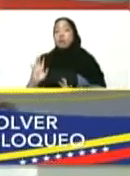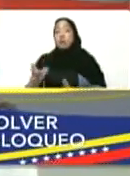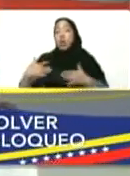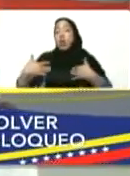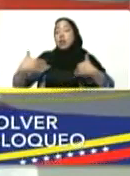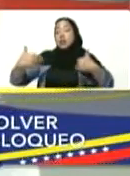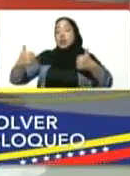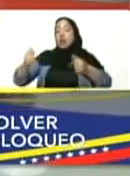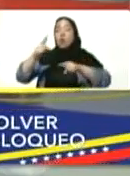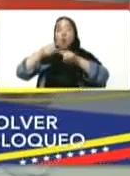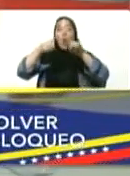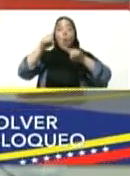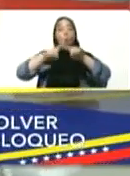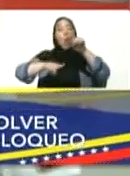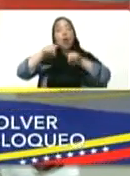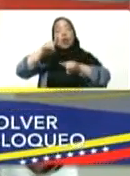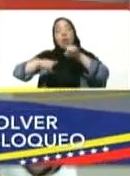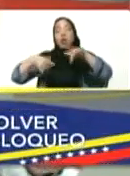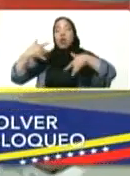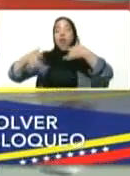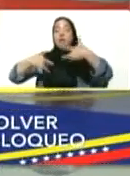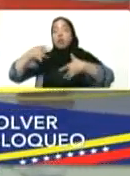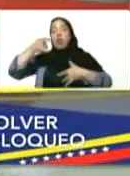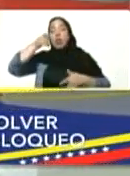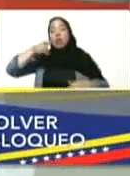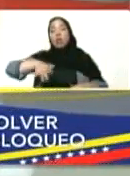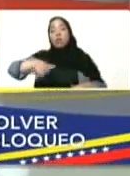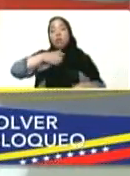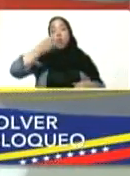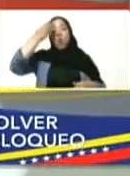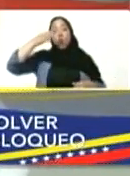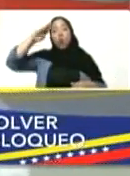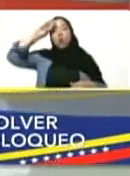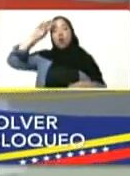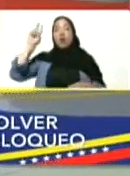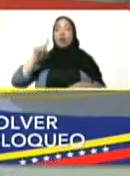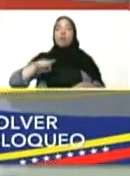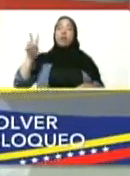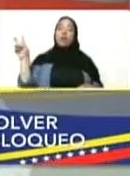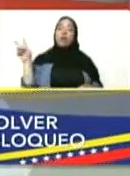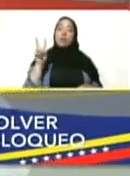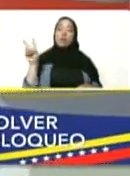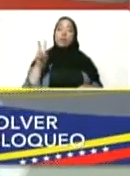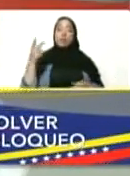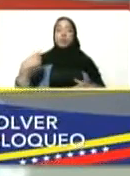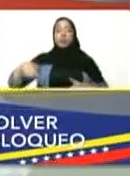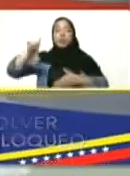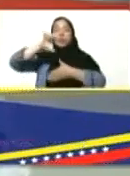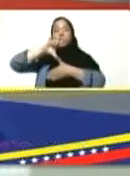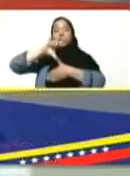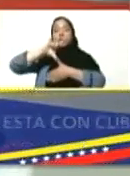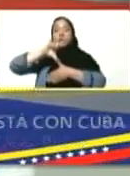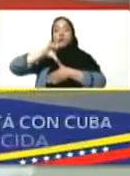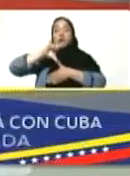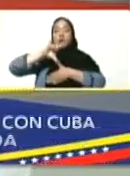salud del pueblo de Cuba, del pueblo de Venezuela, de los pueblos de América Latina